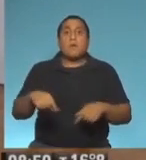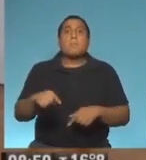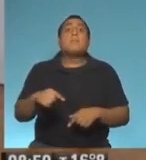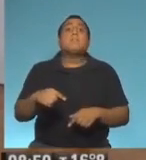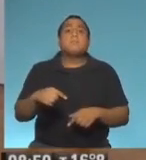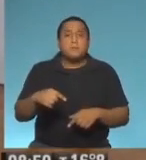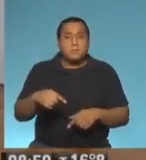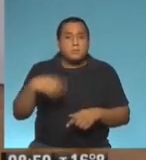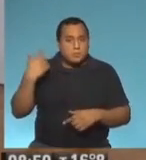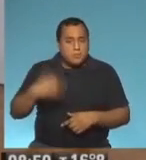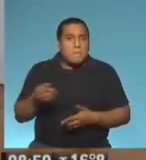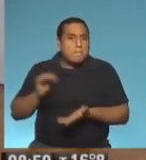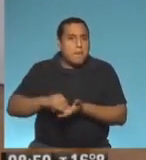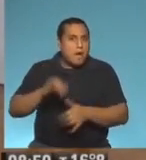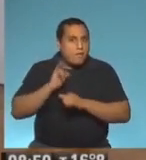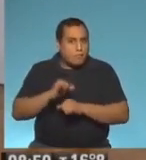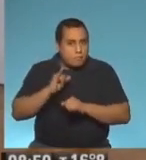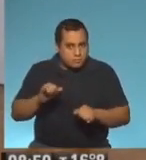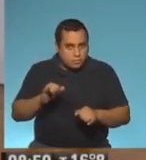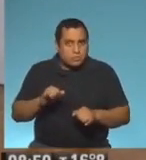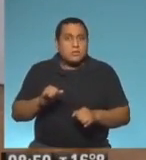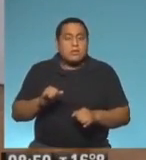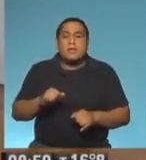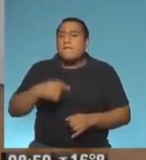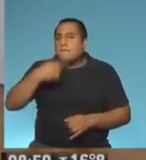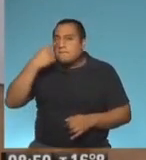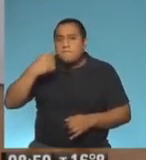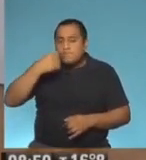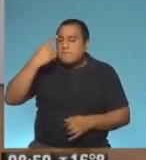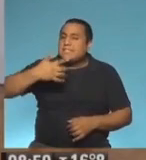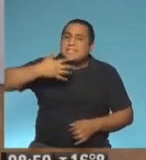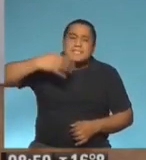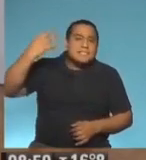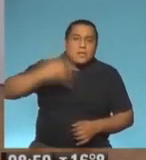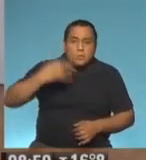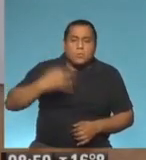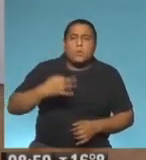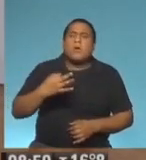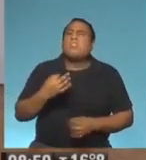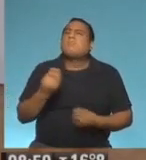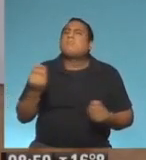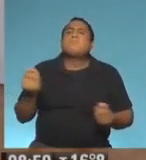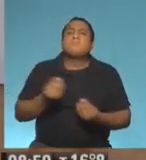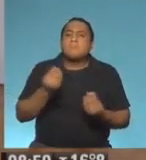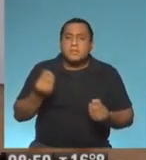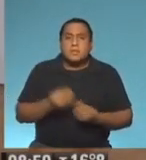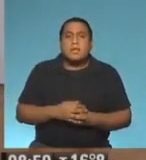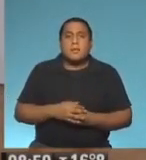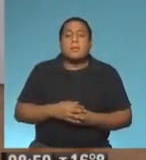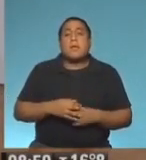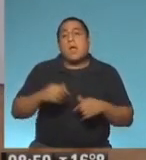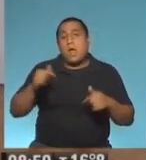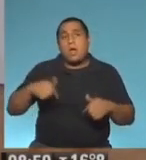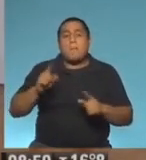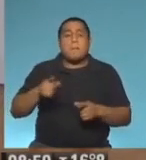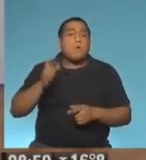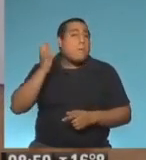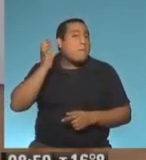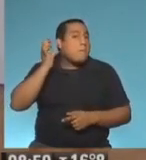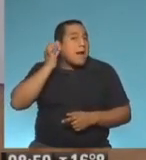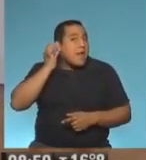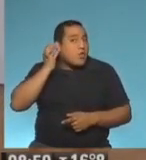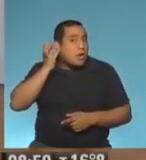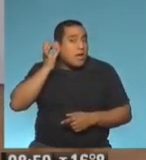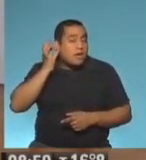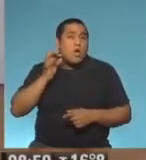bloque tenemos mucha más información que les va a interesar seguramente y qué tiene que ver con lo que está pasando con diego armando maradona